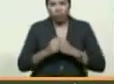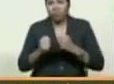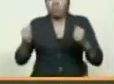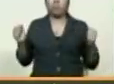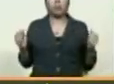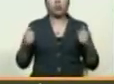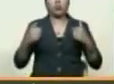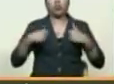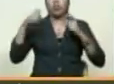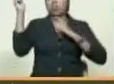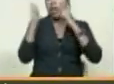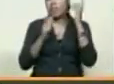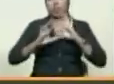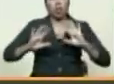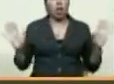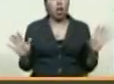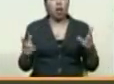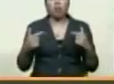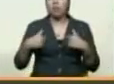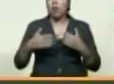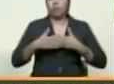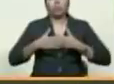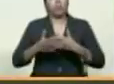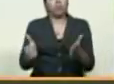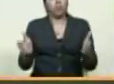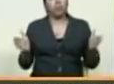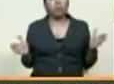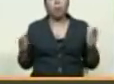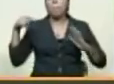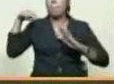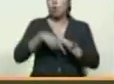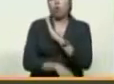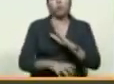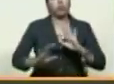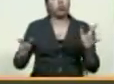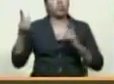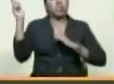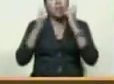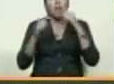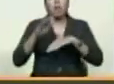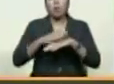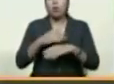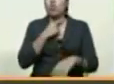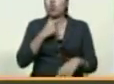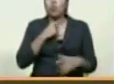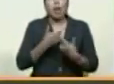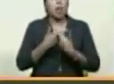que nos podamos reservar. Somos abiertamente chavistas, porque amamos la libertad,